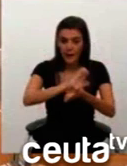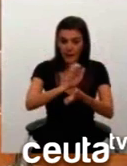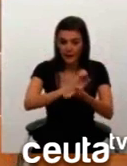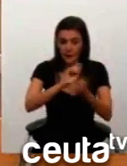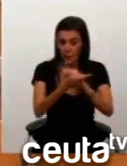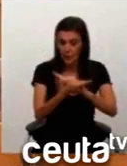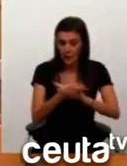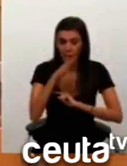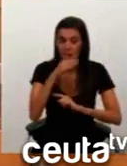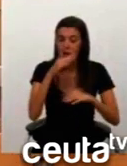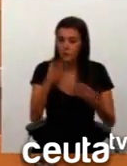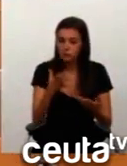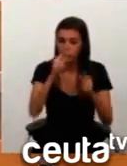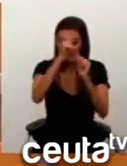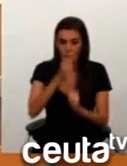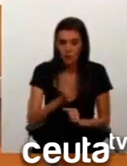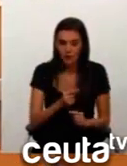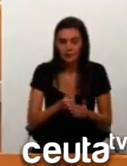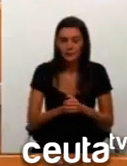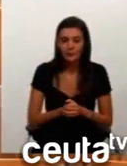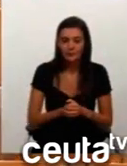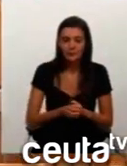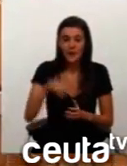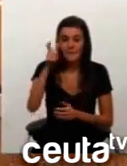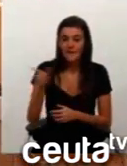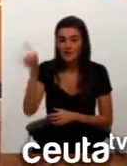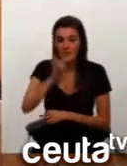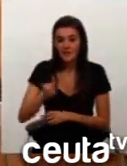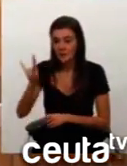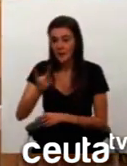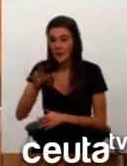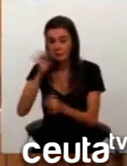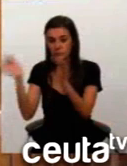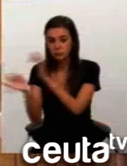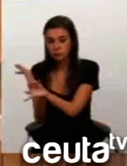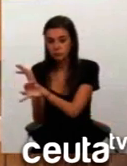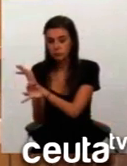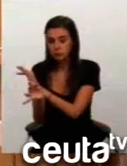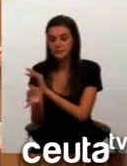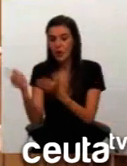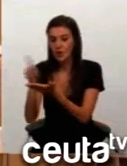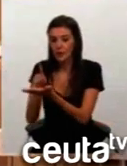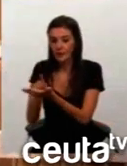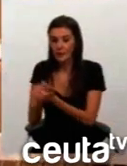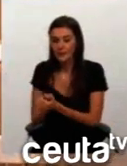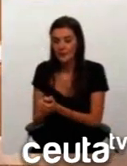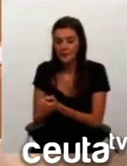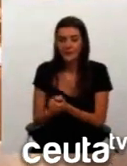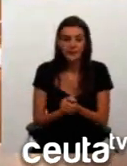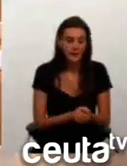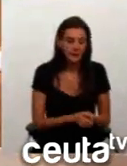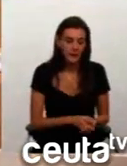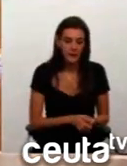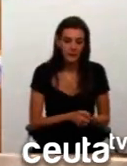créditos del vigente presupuesto. Señora Chandiramani, vuelve usted a tener la palabra.